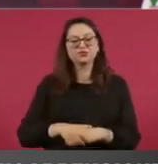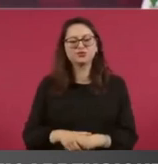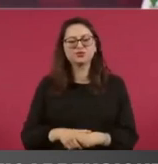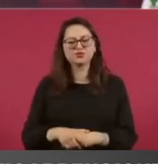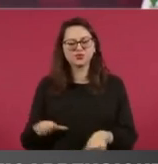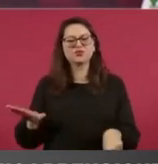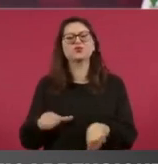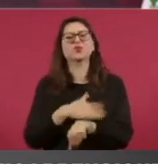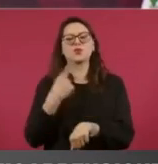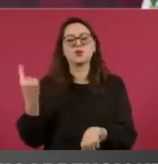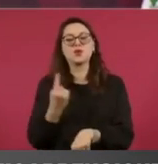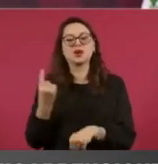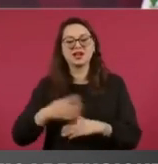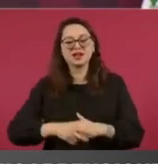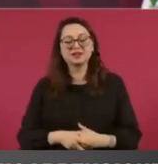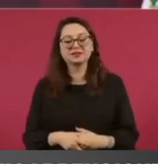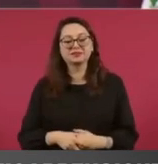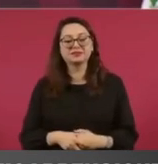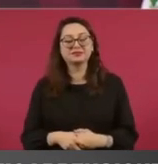Porque ahora